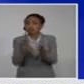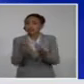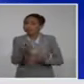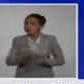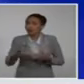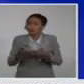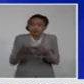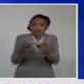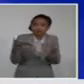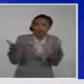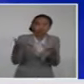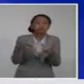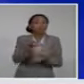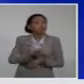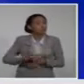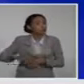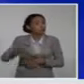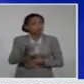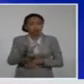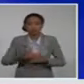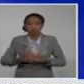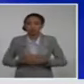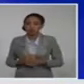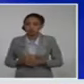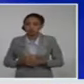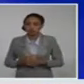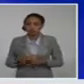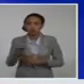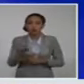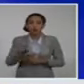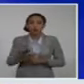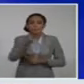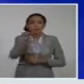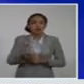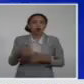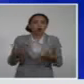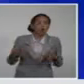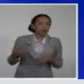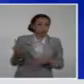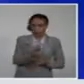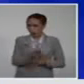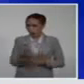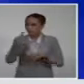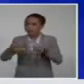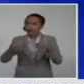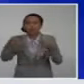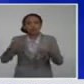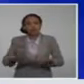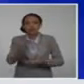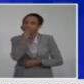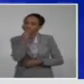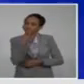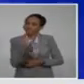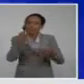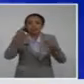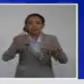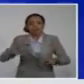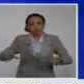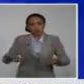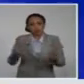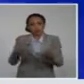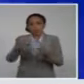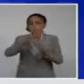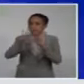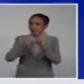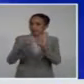Realmente no es para ocuparse, no es para preocuparse, es realmente para ocuparse en el